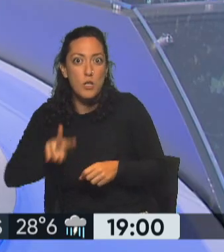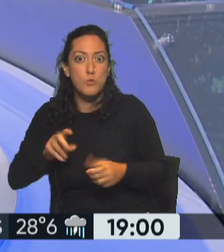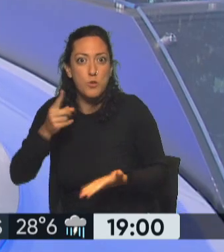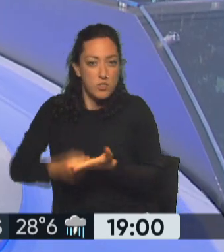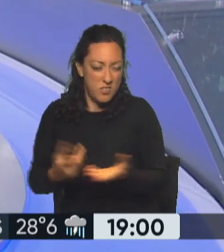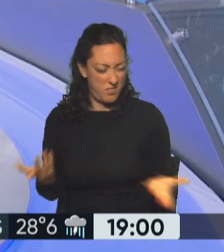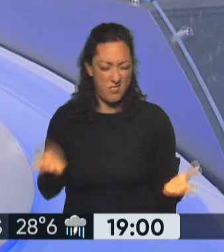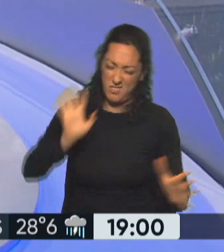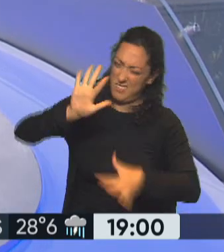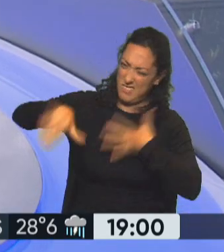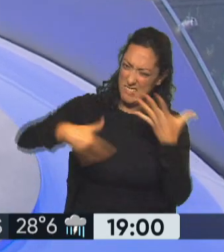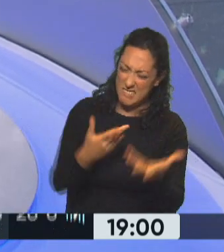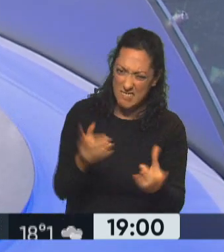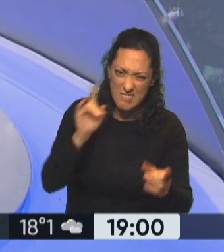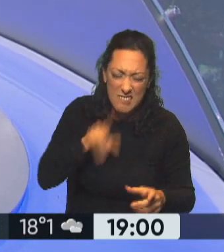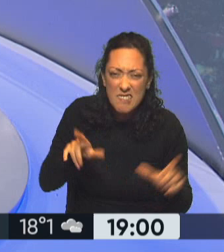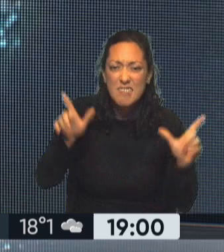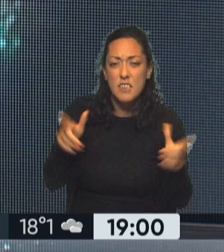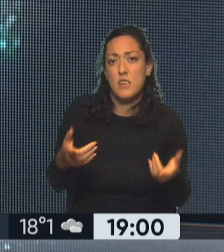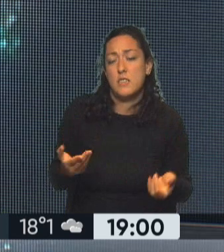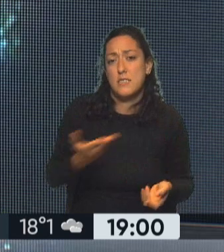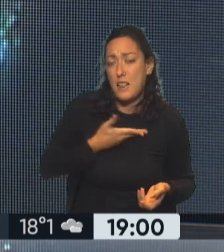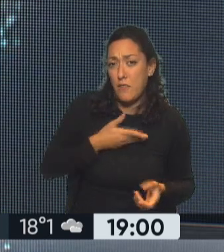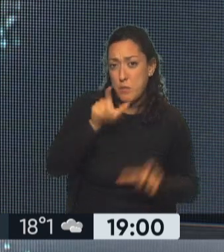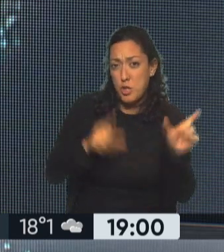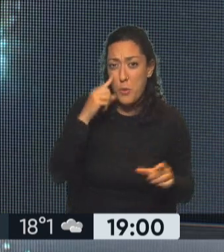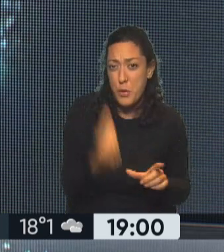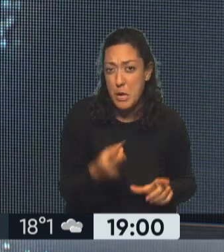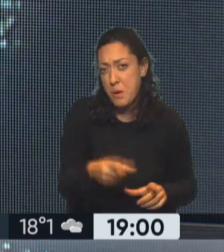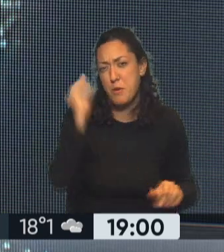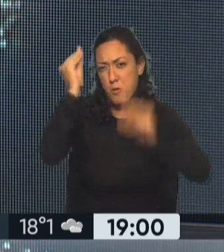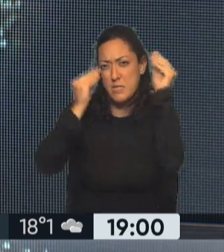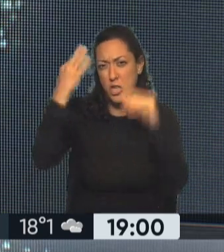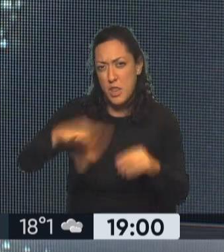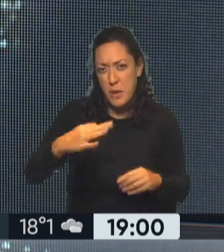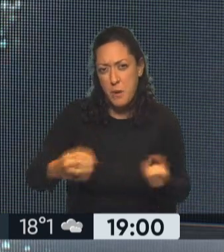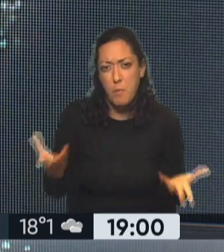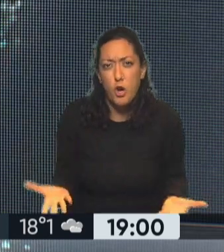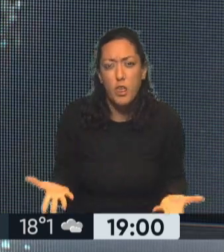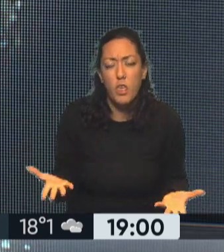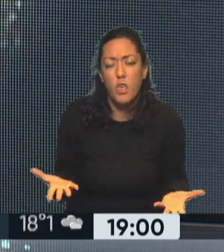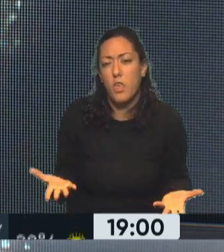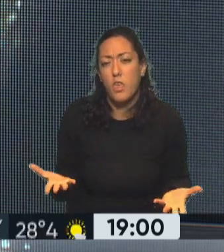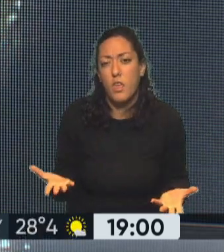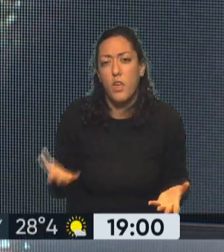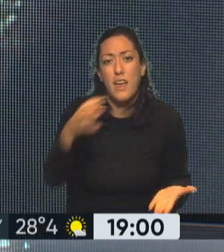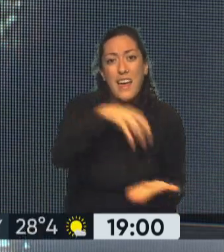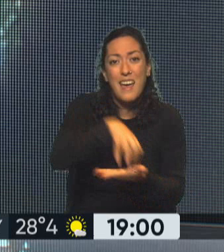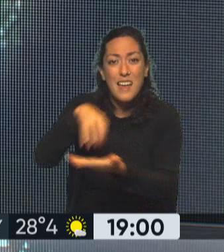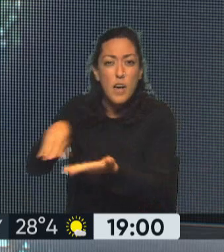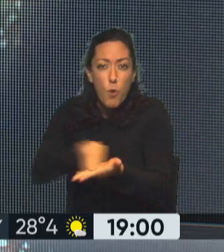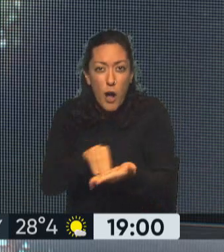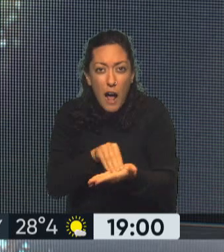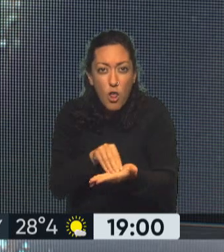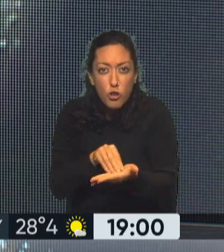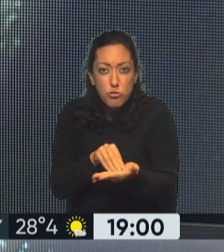un escándalo que escándalo. debería preocupar, en primer lugar, a los santafesinos y santafesinas. ¿Por qué se va a buscar a estudios que ¿qué ofrecen?